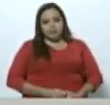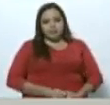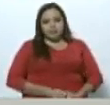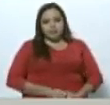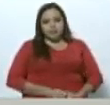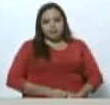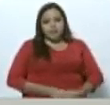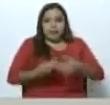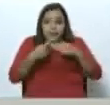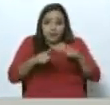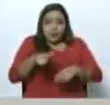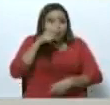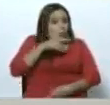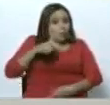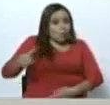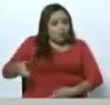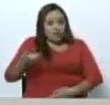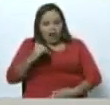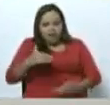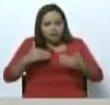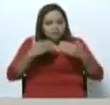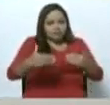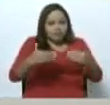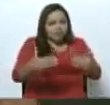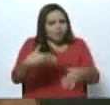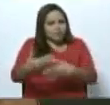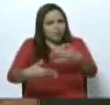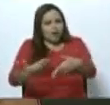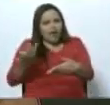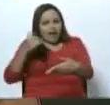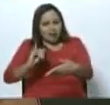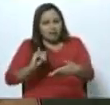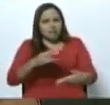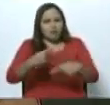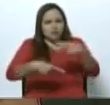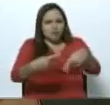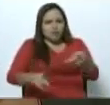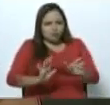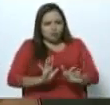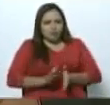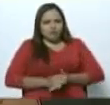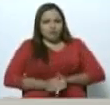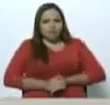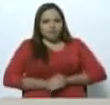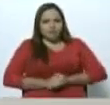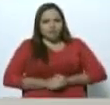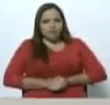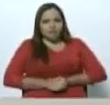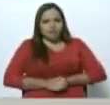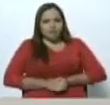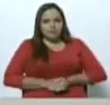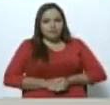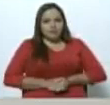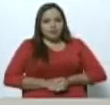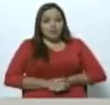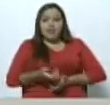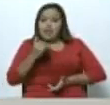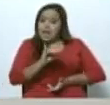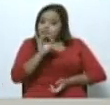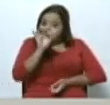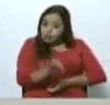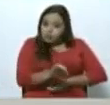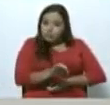Sin embargo, los pueblos van avanzando poco a poco. Y esos son un proceso, ¿eh? Esos son procesos que van a llevar, seguro,